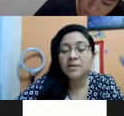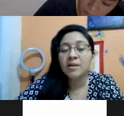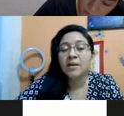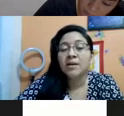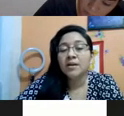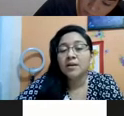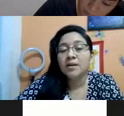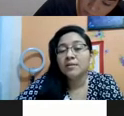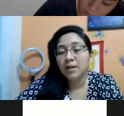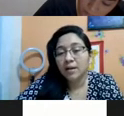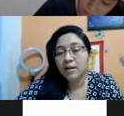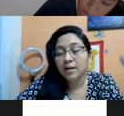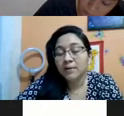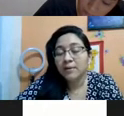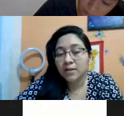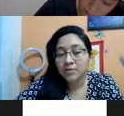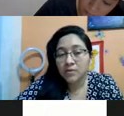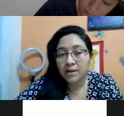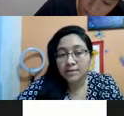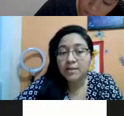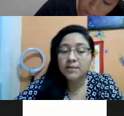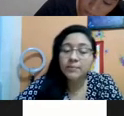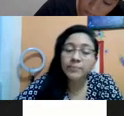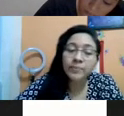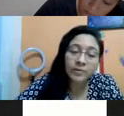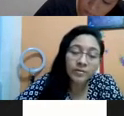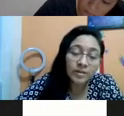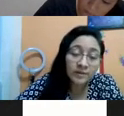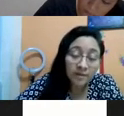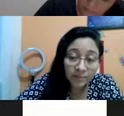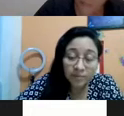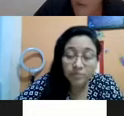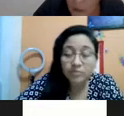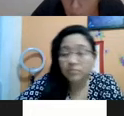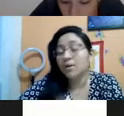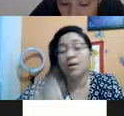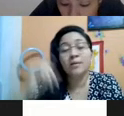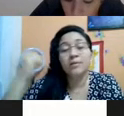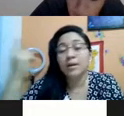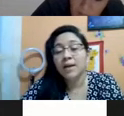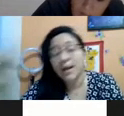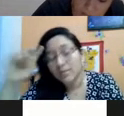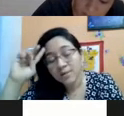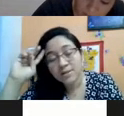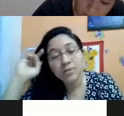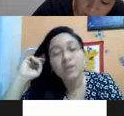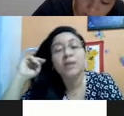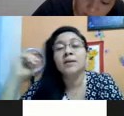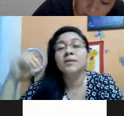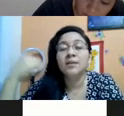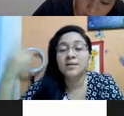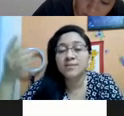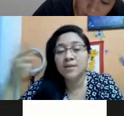ustedes crean que deba tener su clase. Por cuestiones tiempo, el ideal hubiese sido